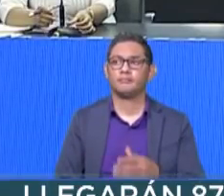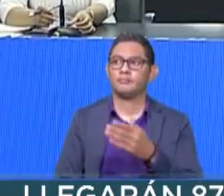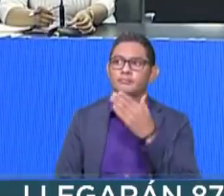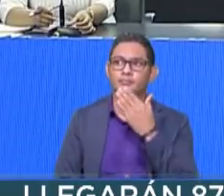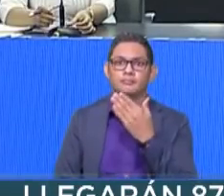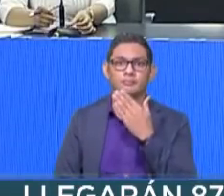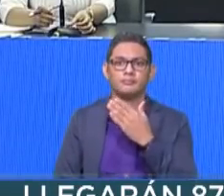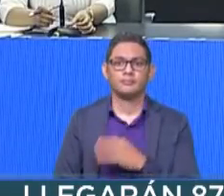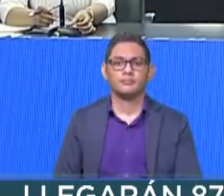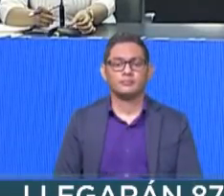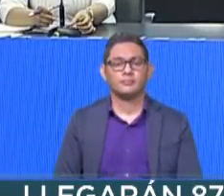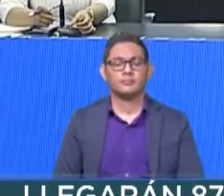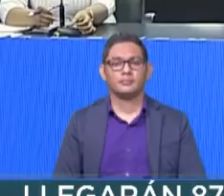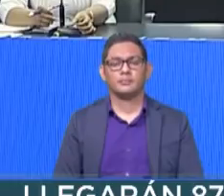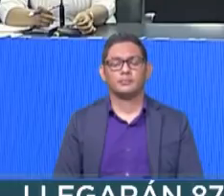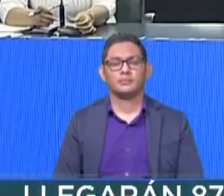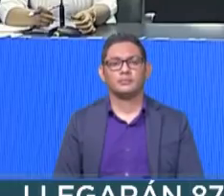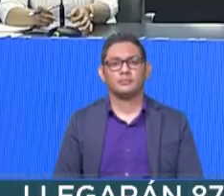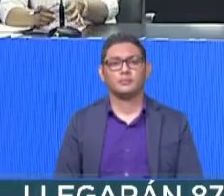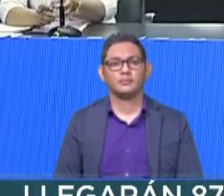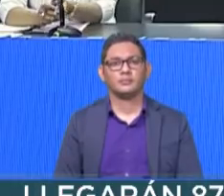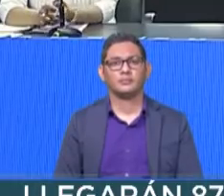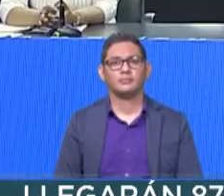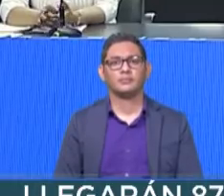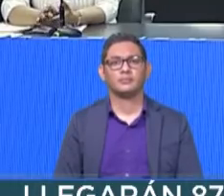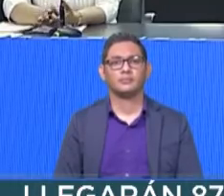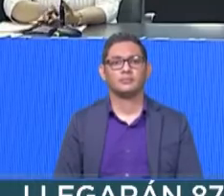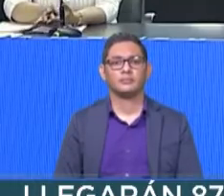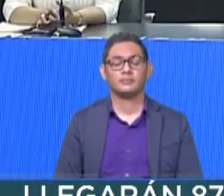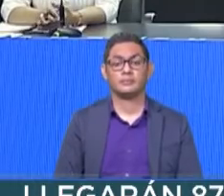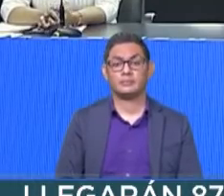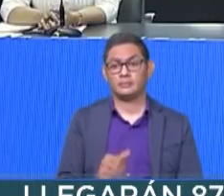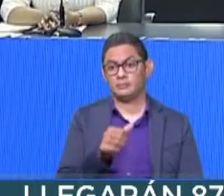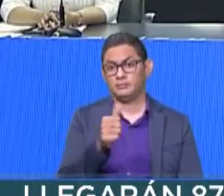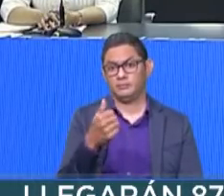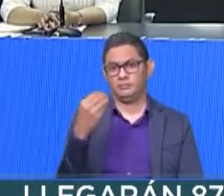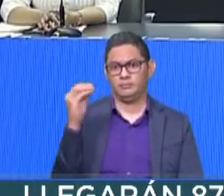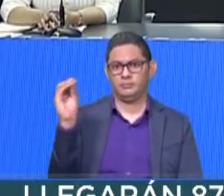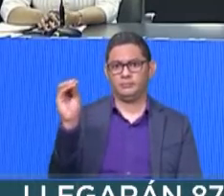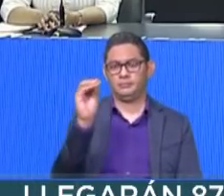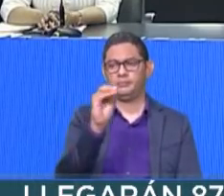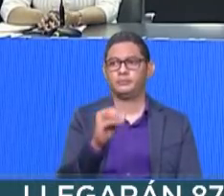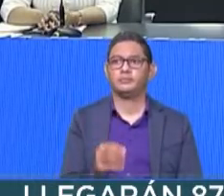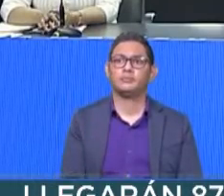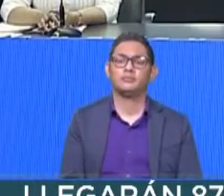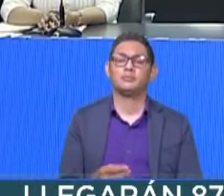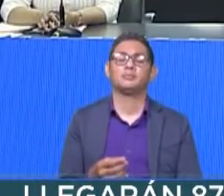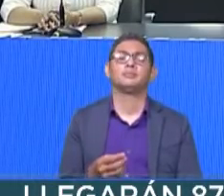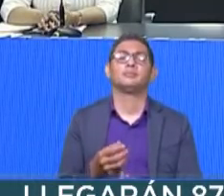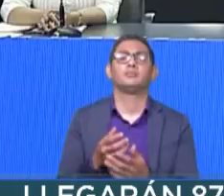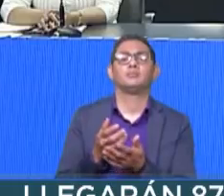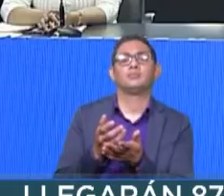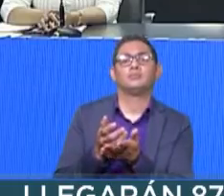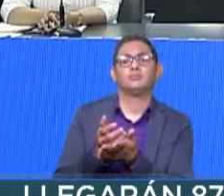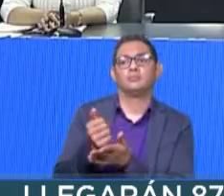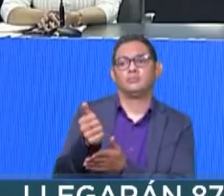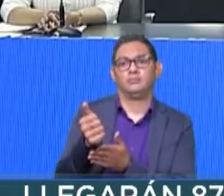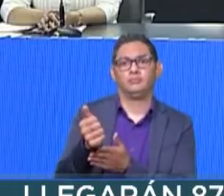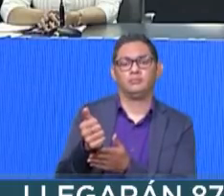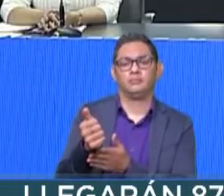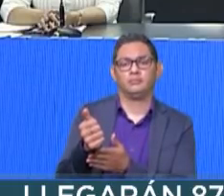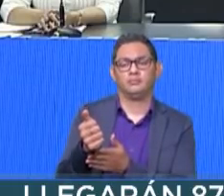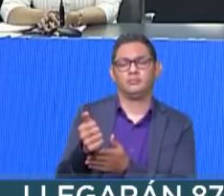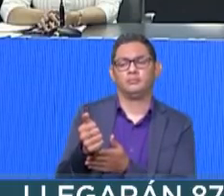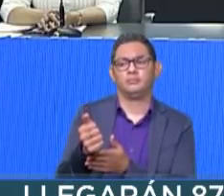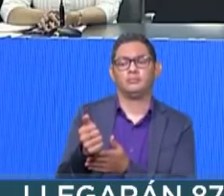Muchas gracias, licenciada Copete. Hoy también queremos anunciar la compra adicional que se autorizó la